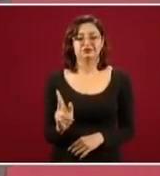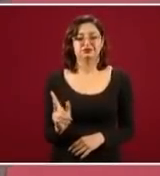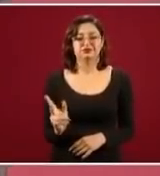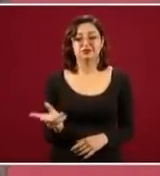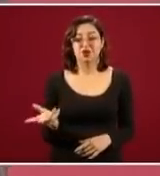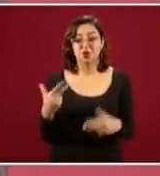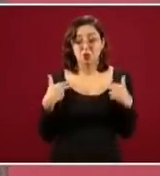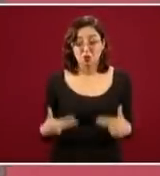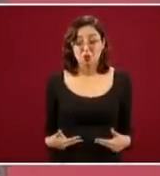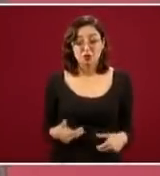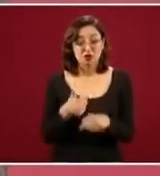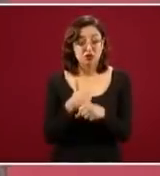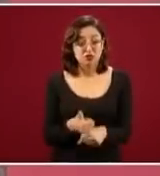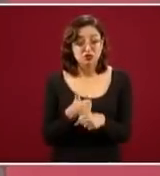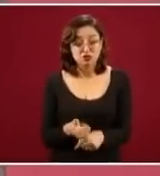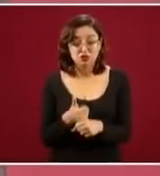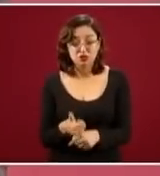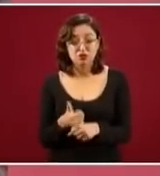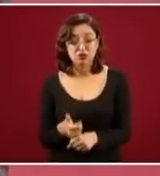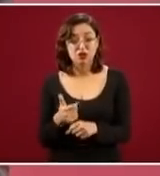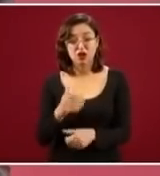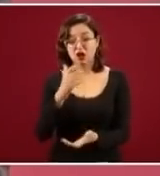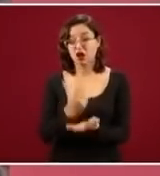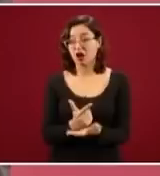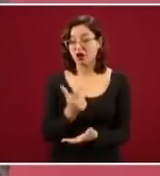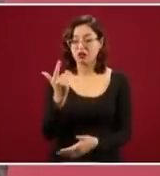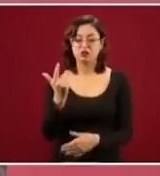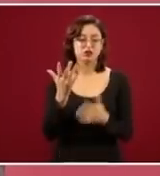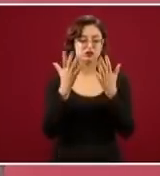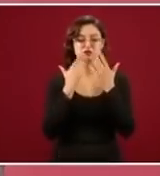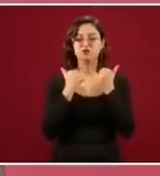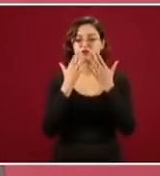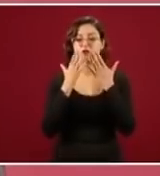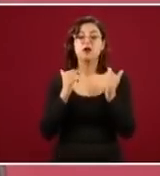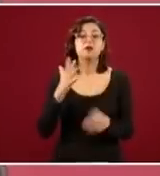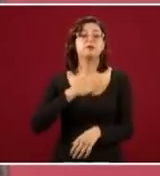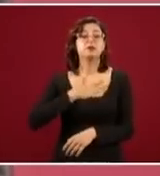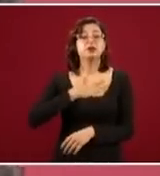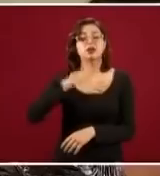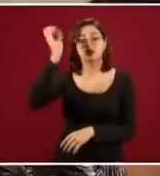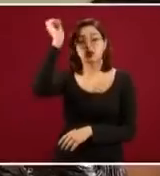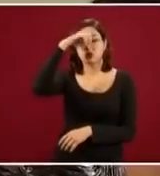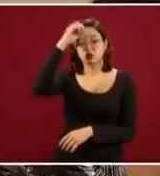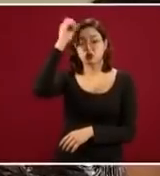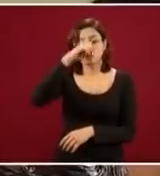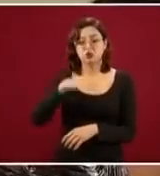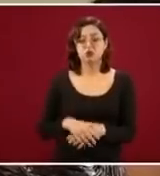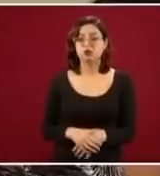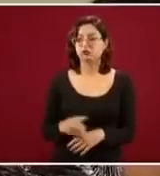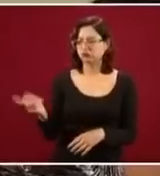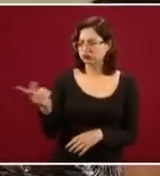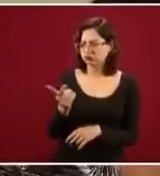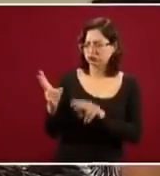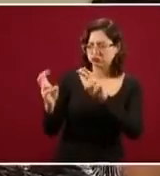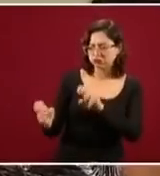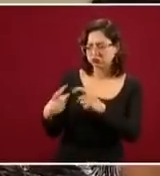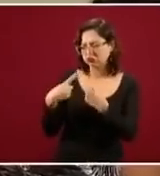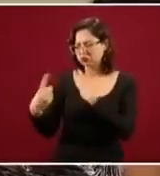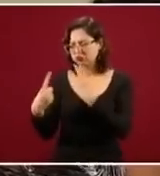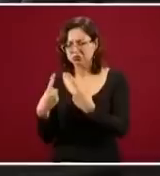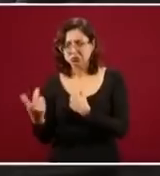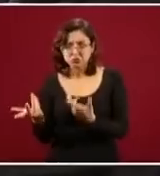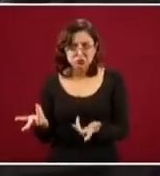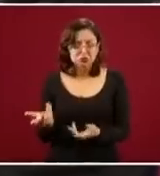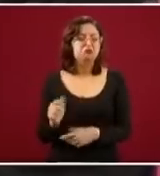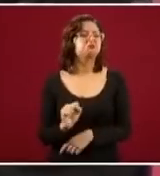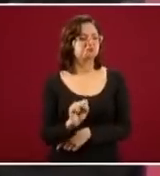existe una crisis humanitaria. Esa es mi opinión. ¿No se sentaría con ella a platicar? Sí, claro que sí,